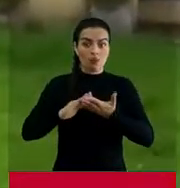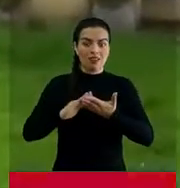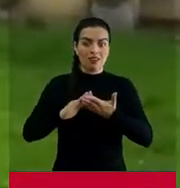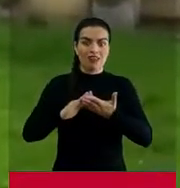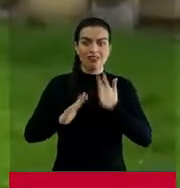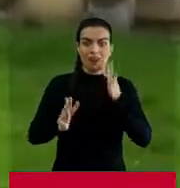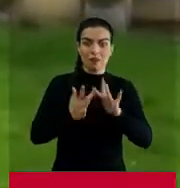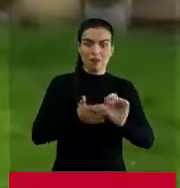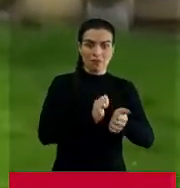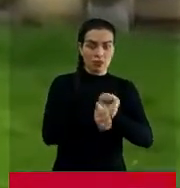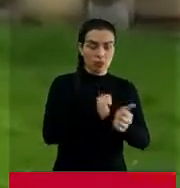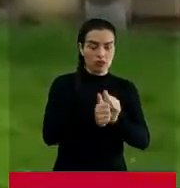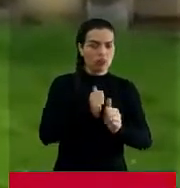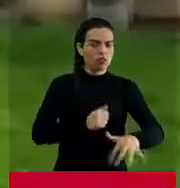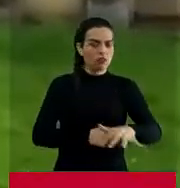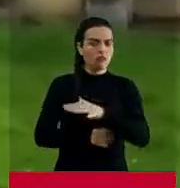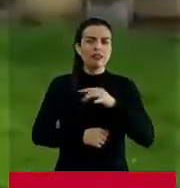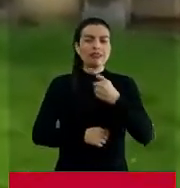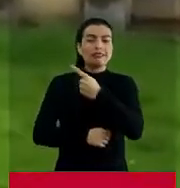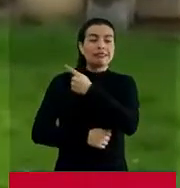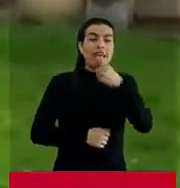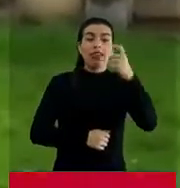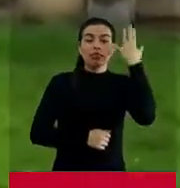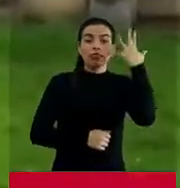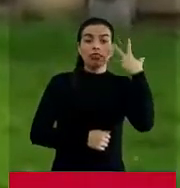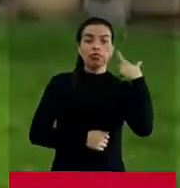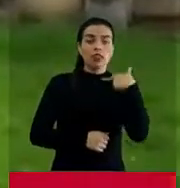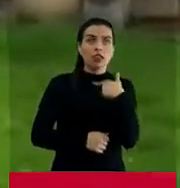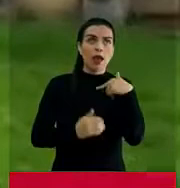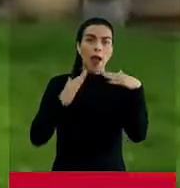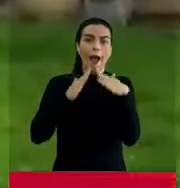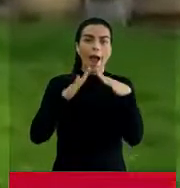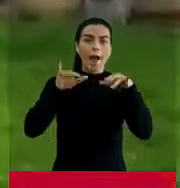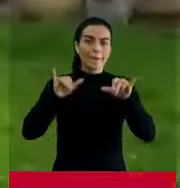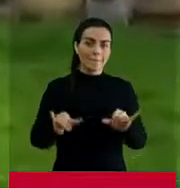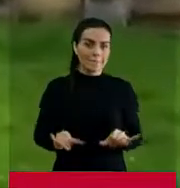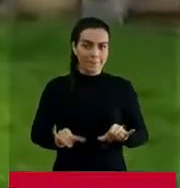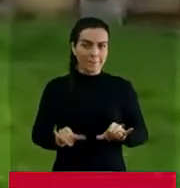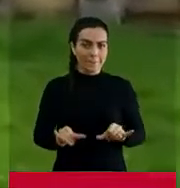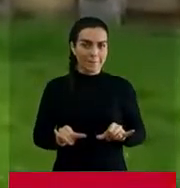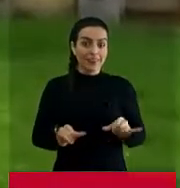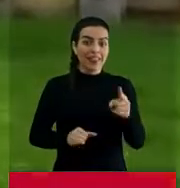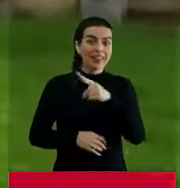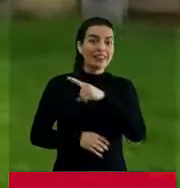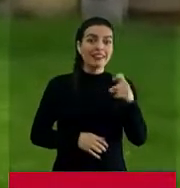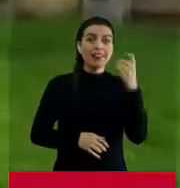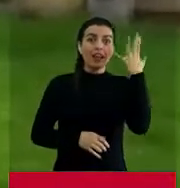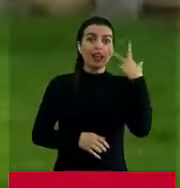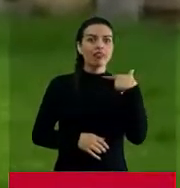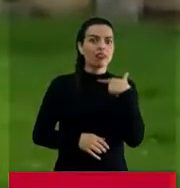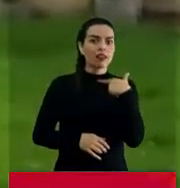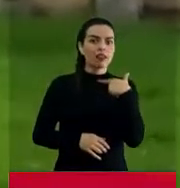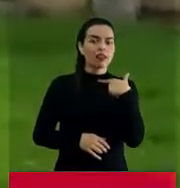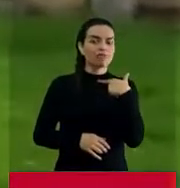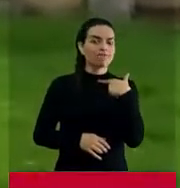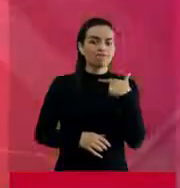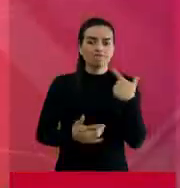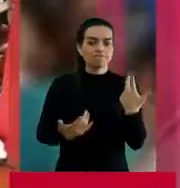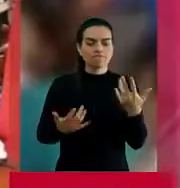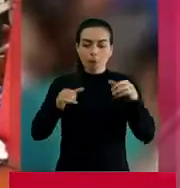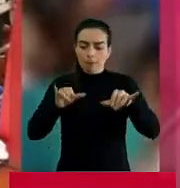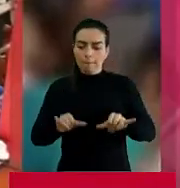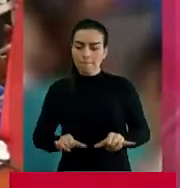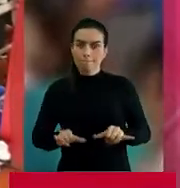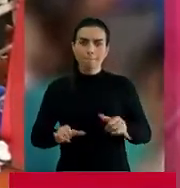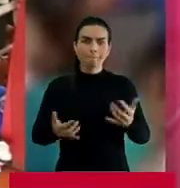más de 100 días en cuarentena. 100 días que no han podido reiniciar sus actividades. Tiempo